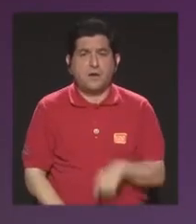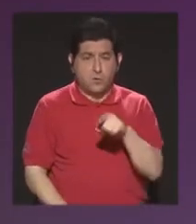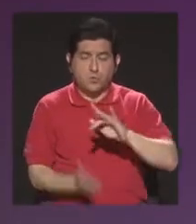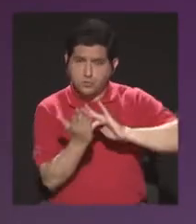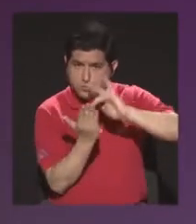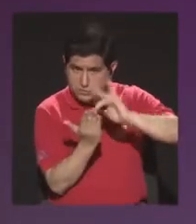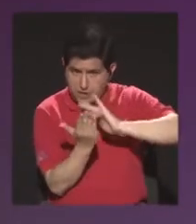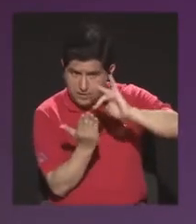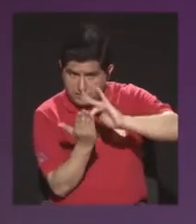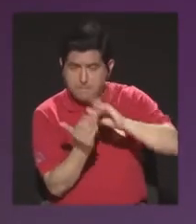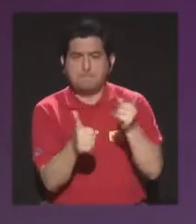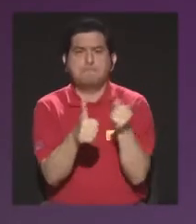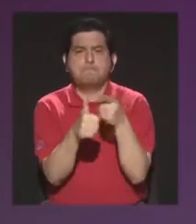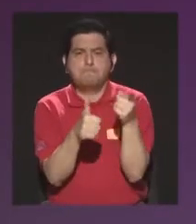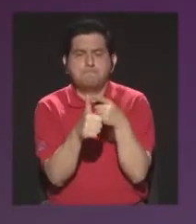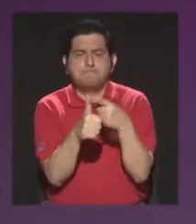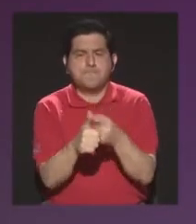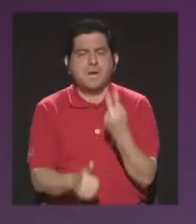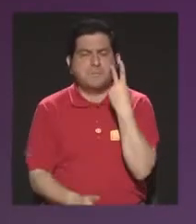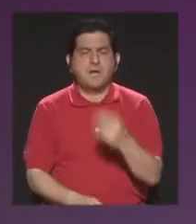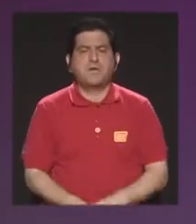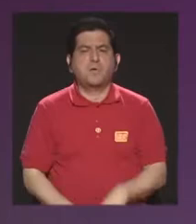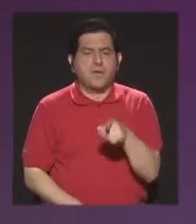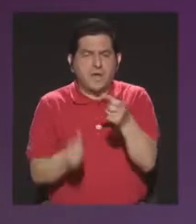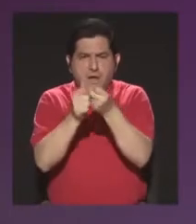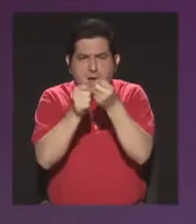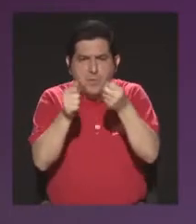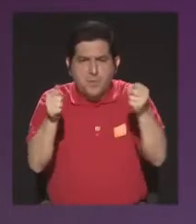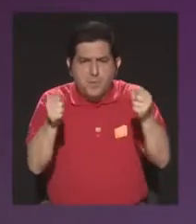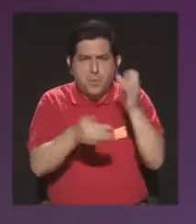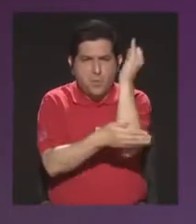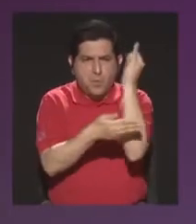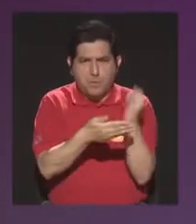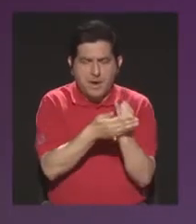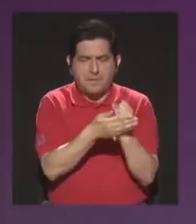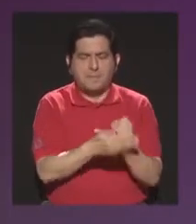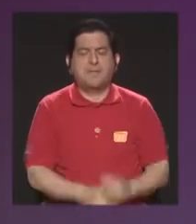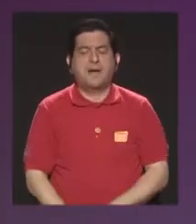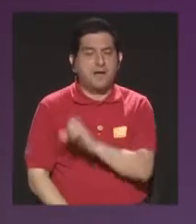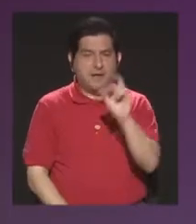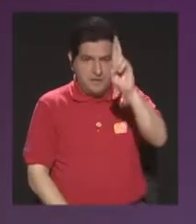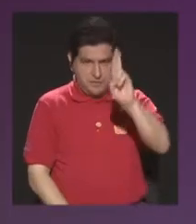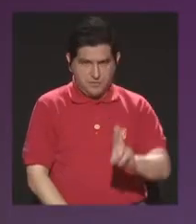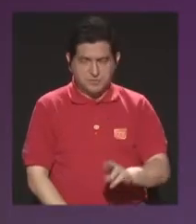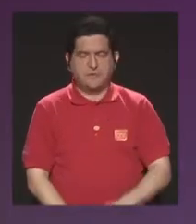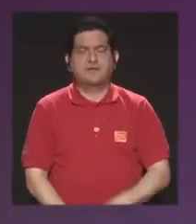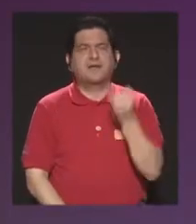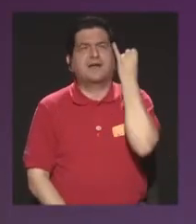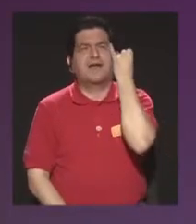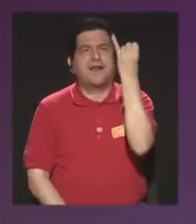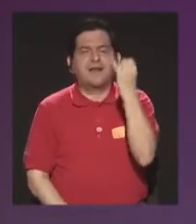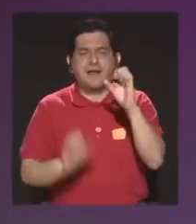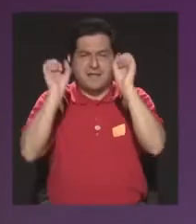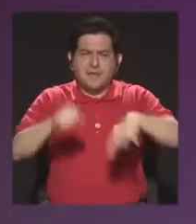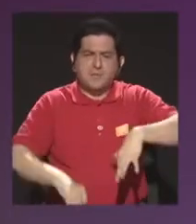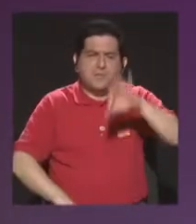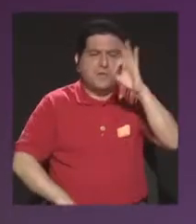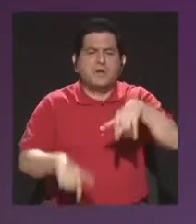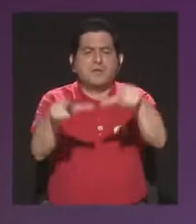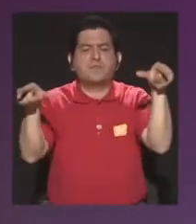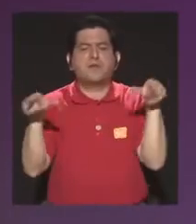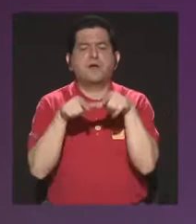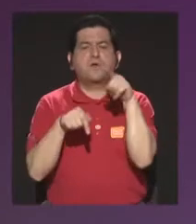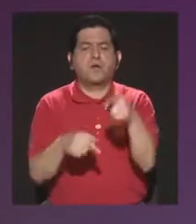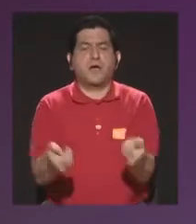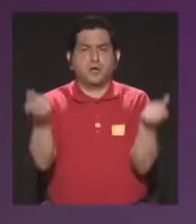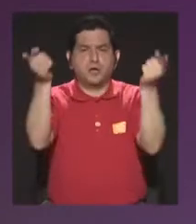celular móvil, lo primero que vas a ver es el mapa de calor, que es el mapa de la zona de Costa Rica. La idea es que ahí puedes escoger en qué lugar es que